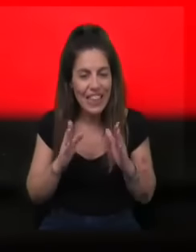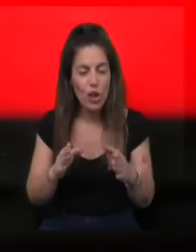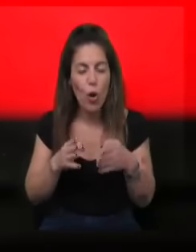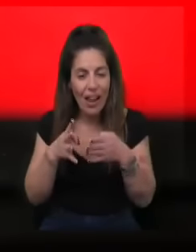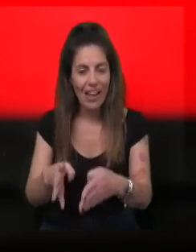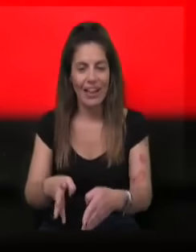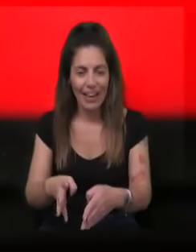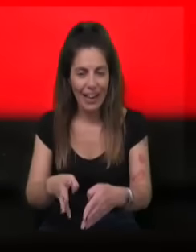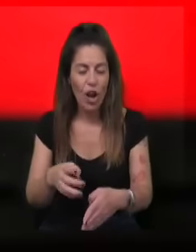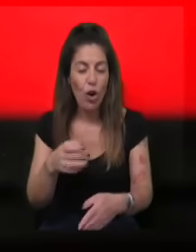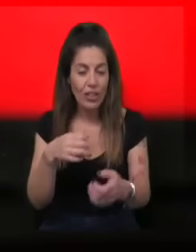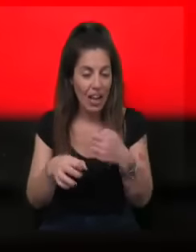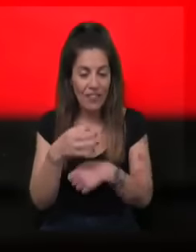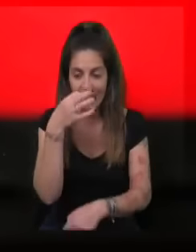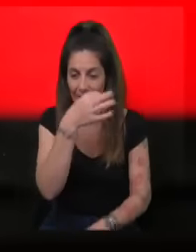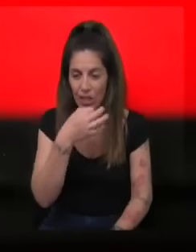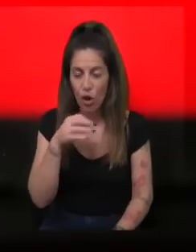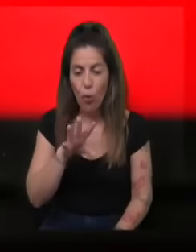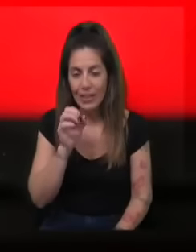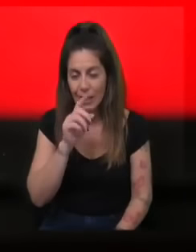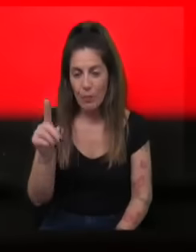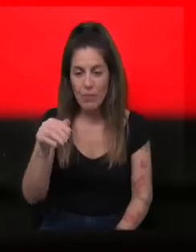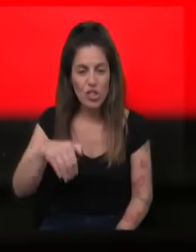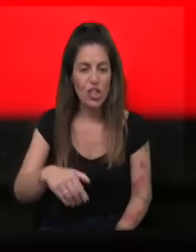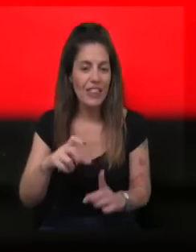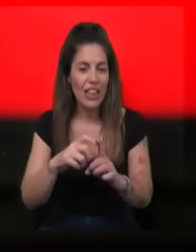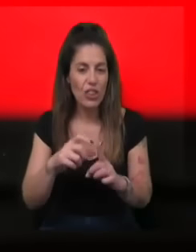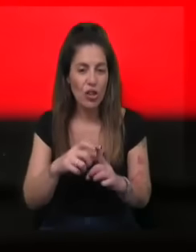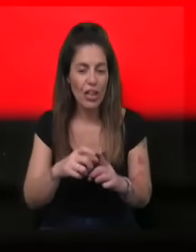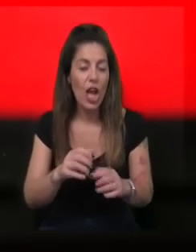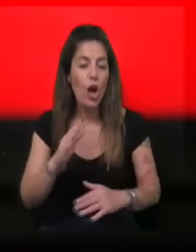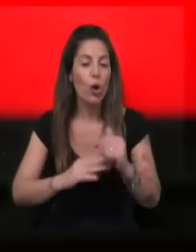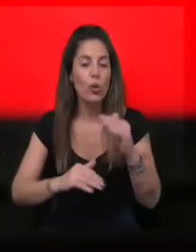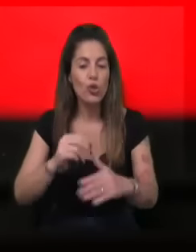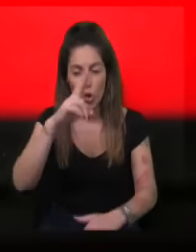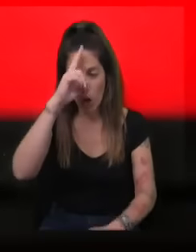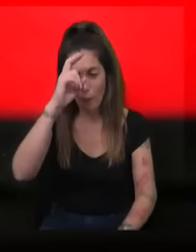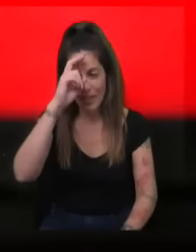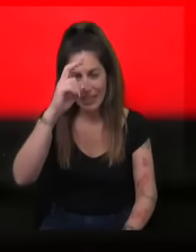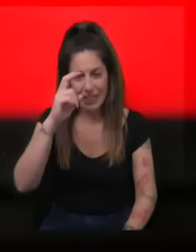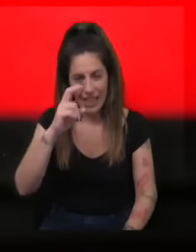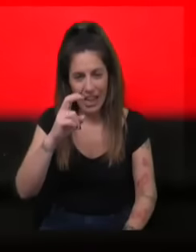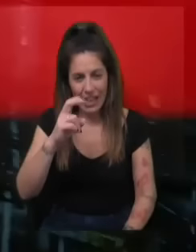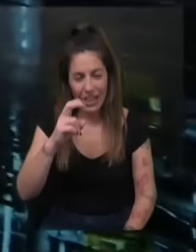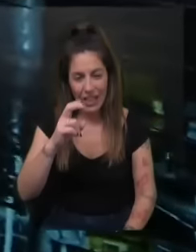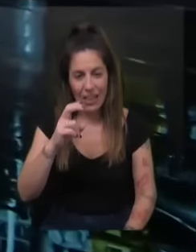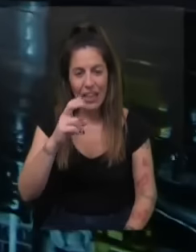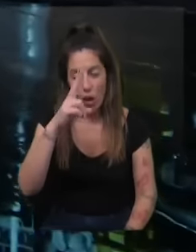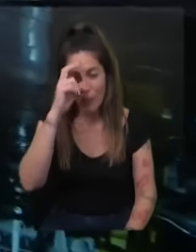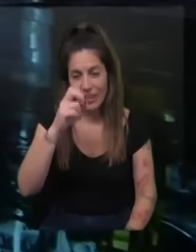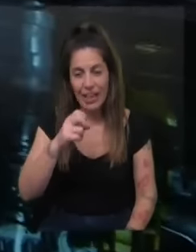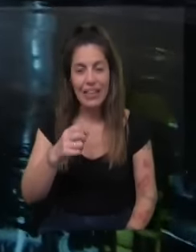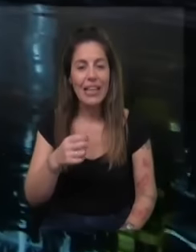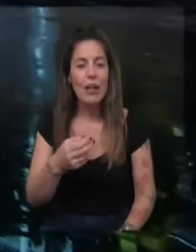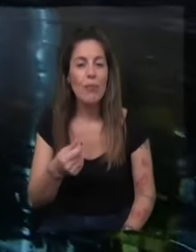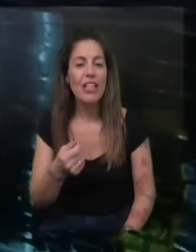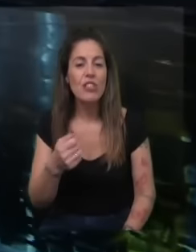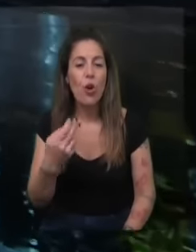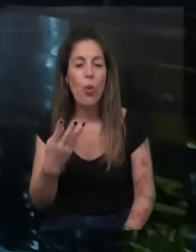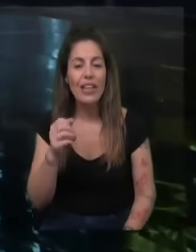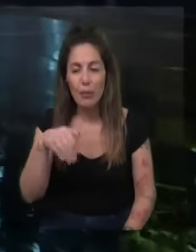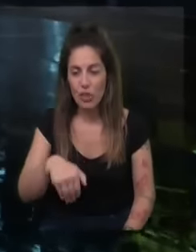40,000 millones de dólares y construyó un hospital que le salió 40 millones de dólares o sea se perdió la oportunidad de construir 1000 hospitales